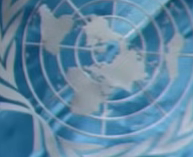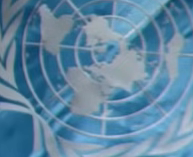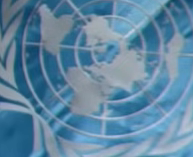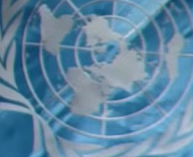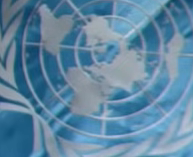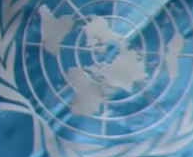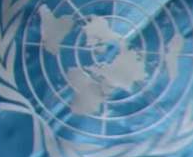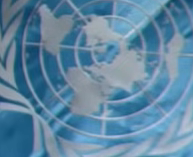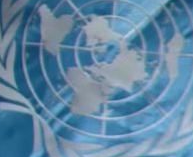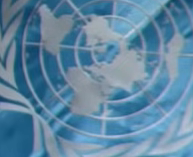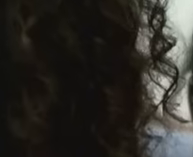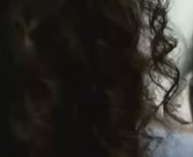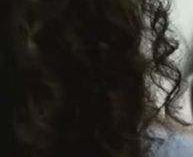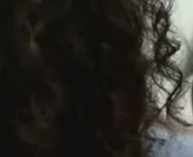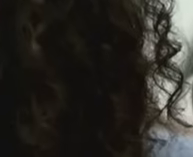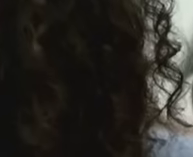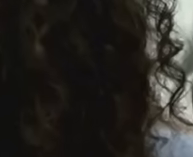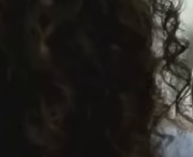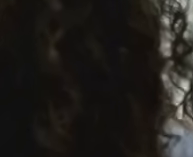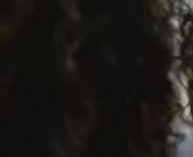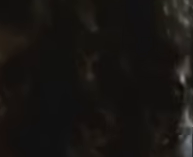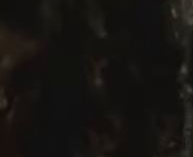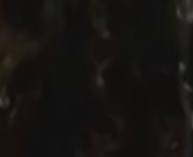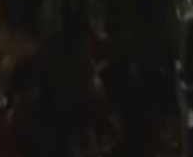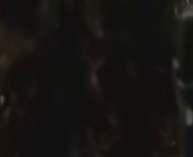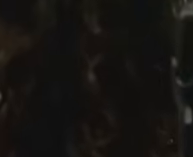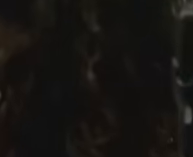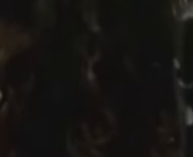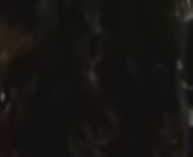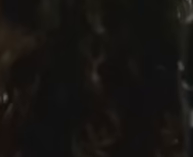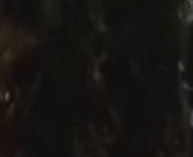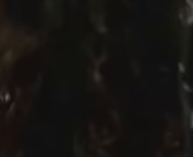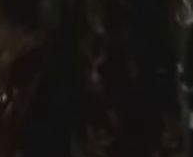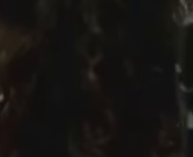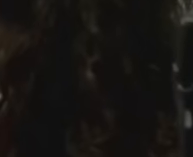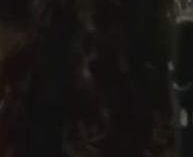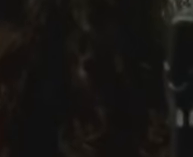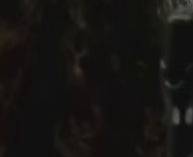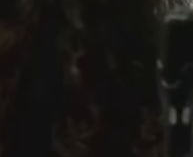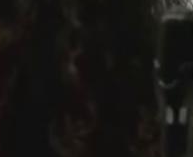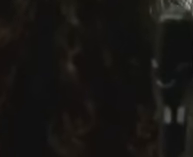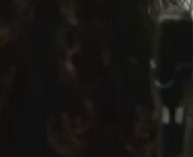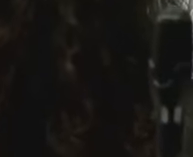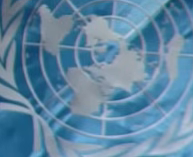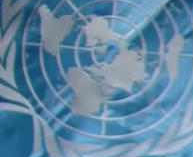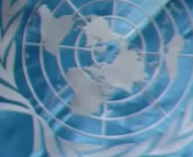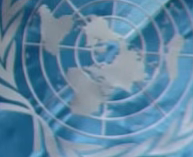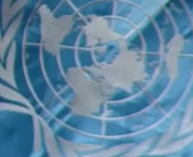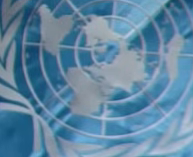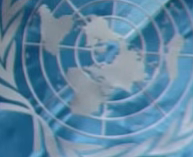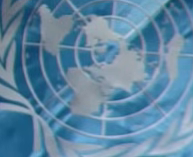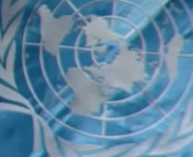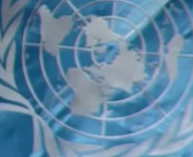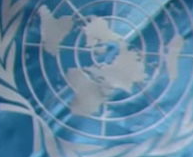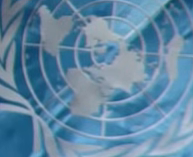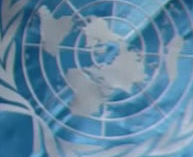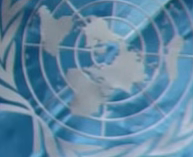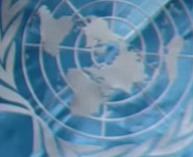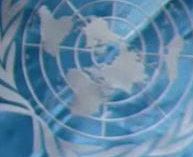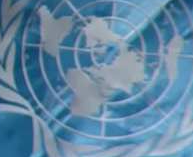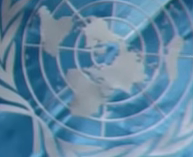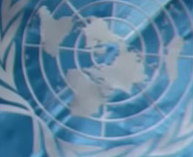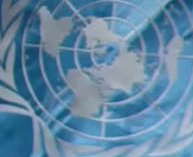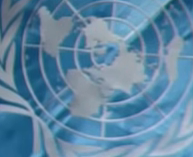Unidas por haber confiado en Cali y en su gente para ser la sede de este evento con